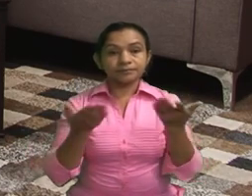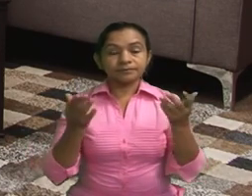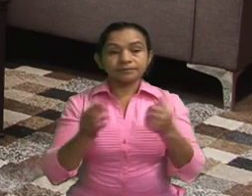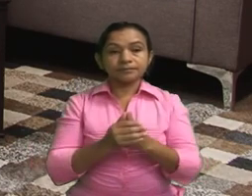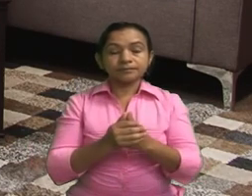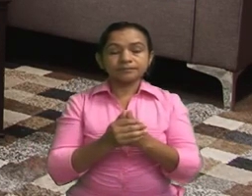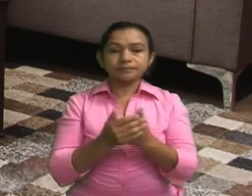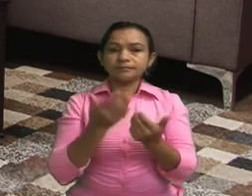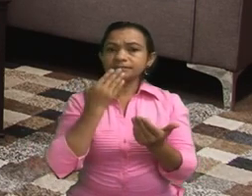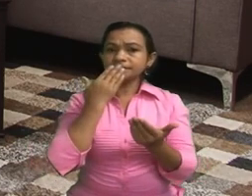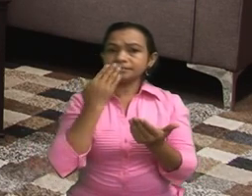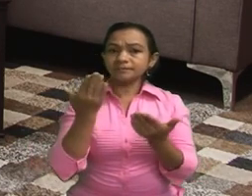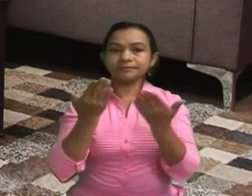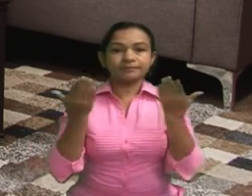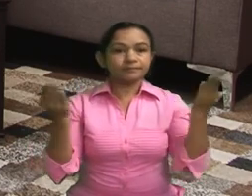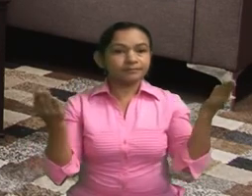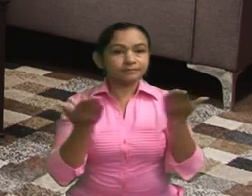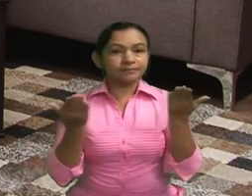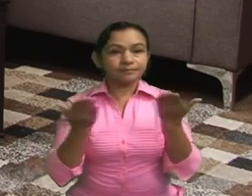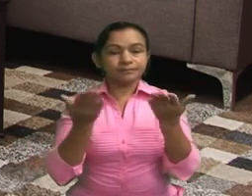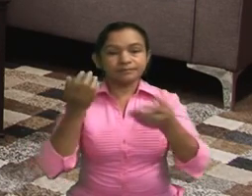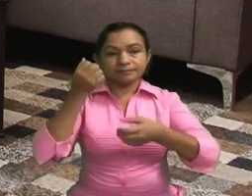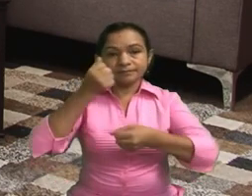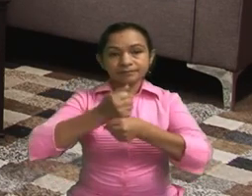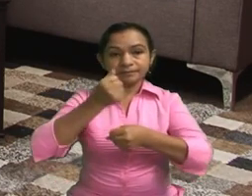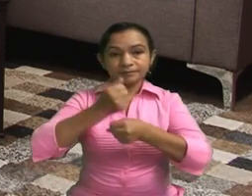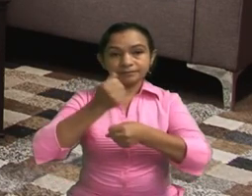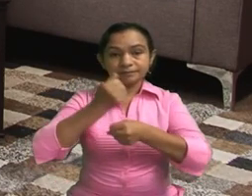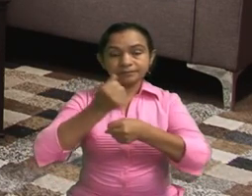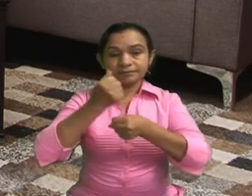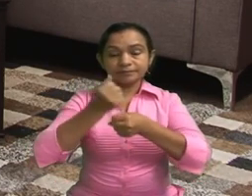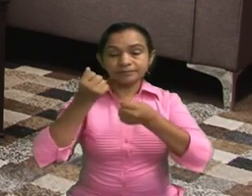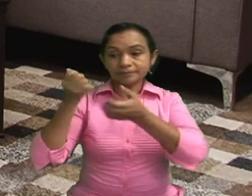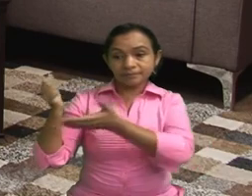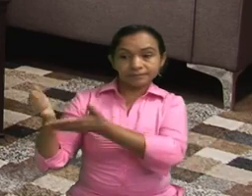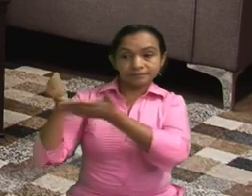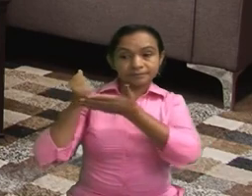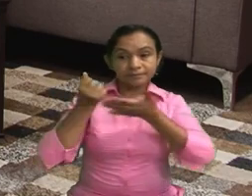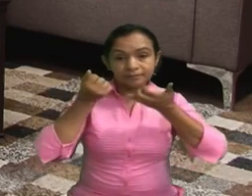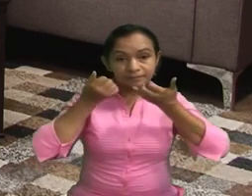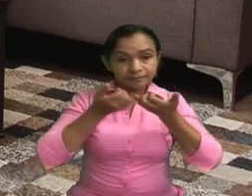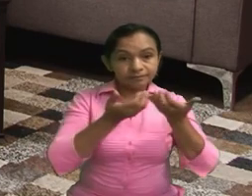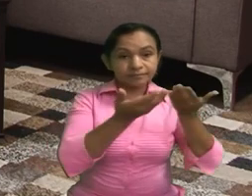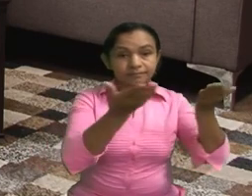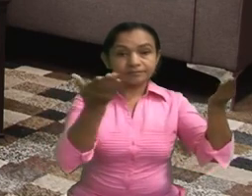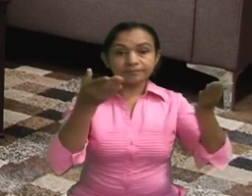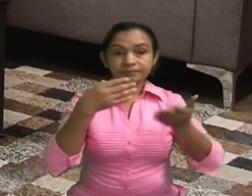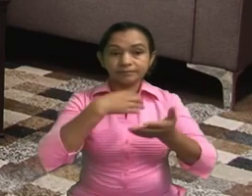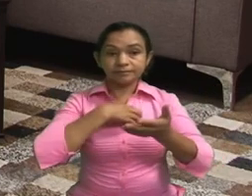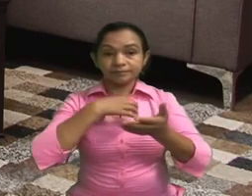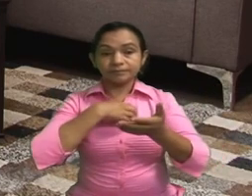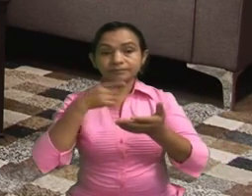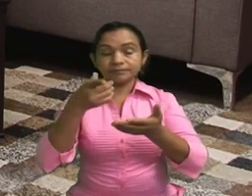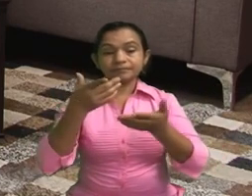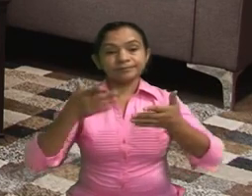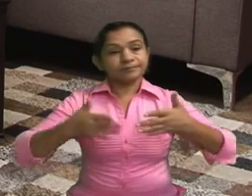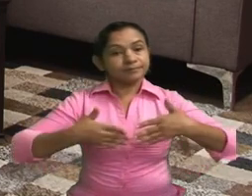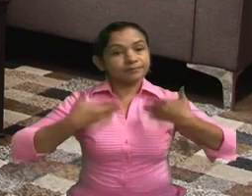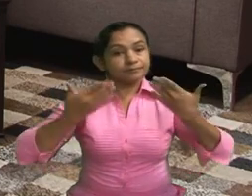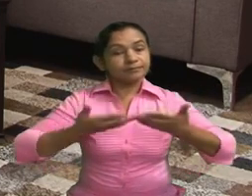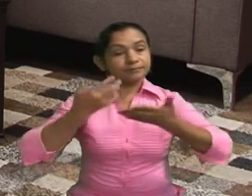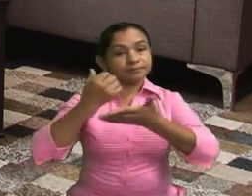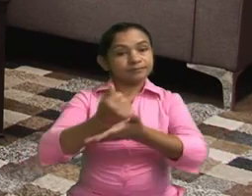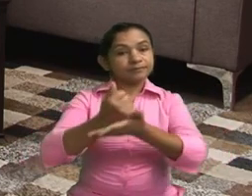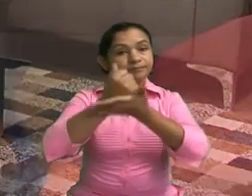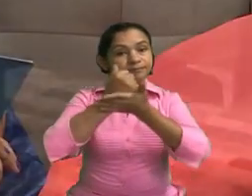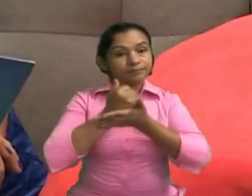qué bueno, pues nosotros colaborarles en la divulgación de estas acciones, y nos llena de mucha satisfacción el hecho de